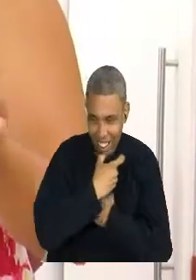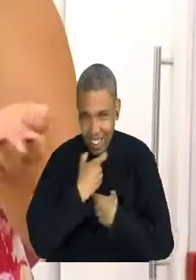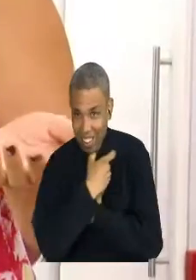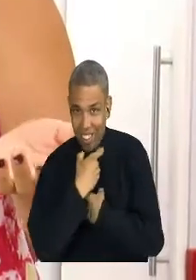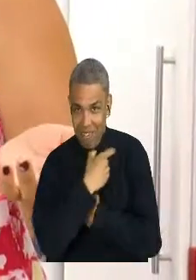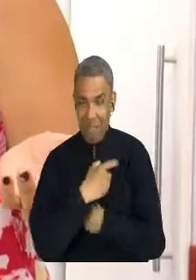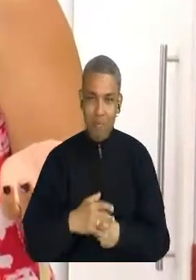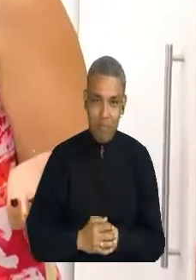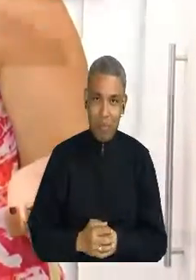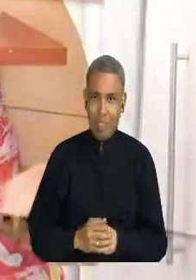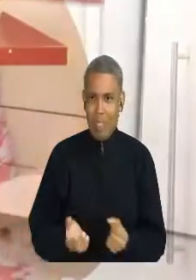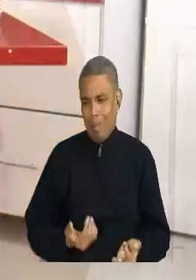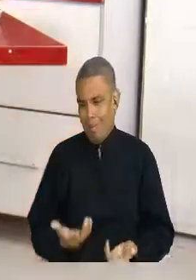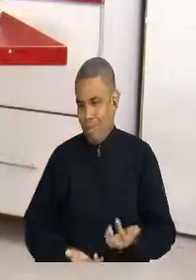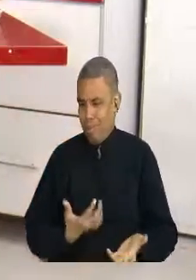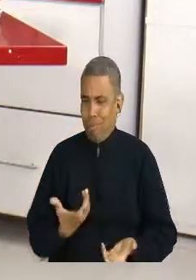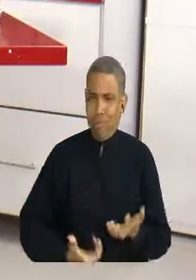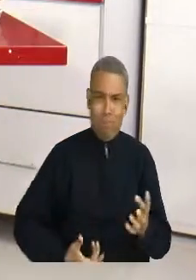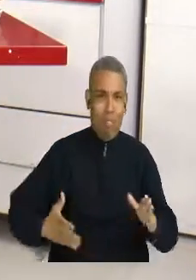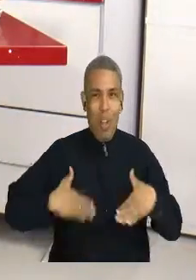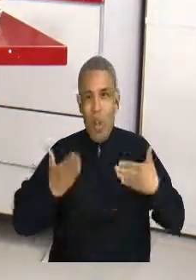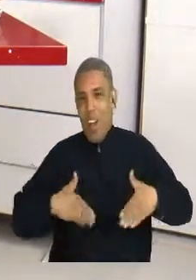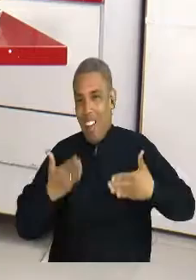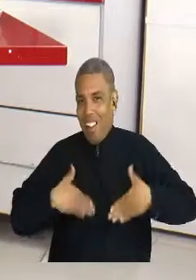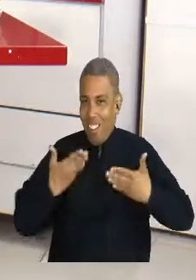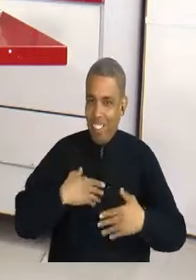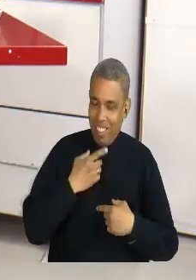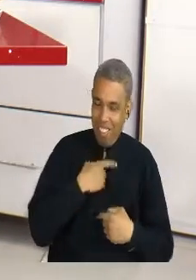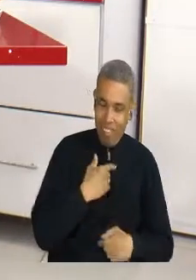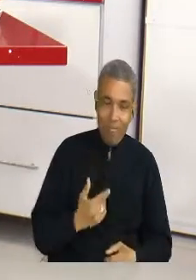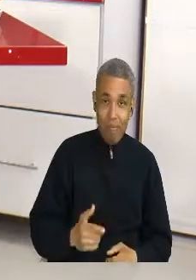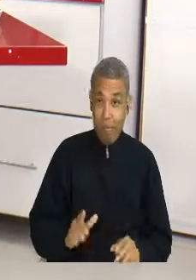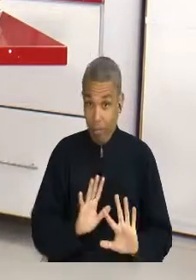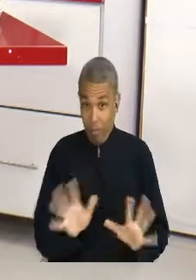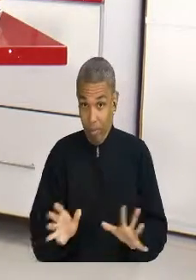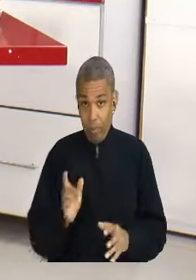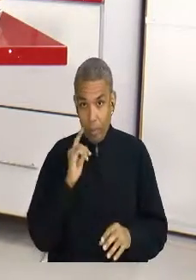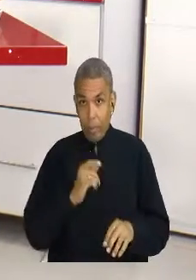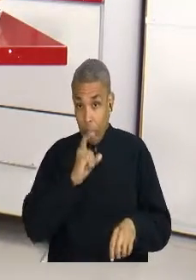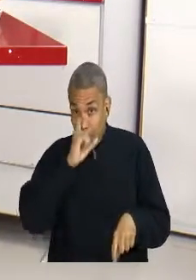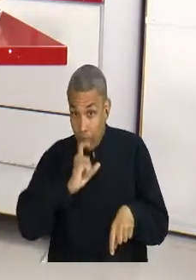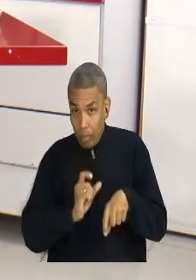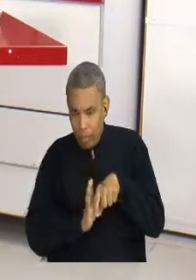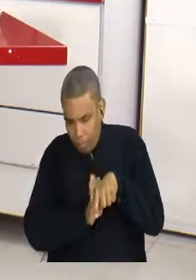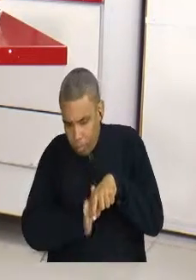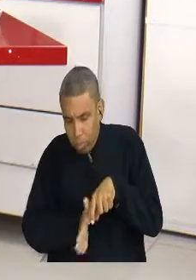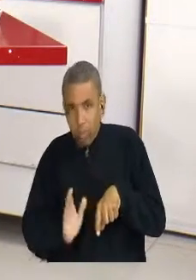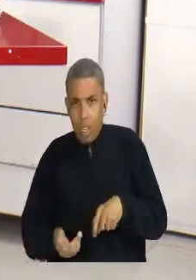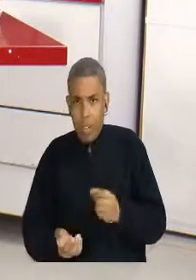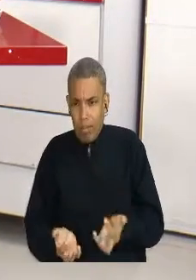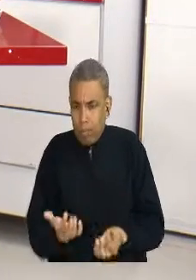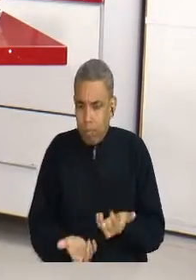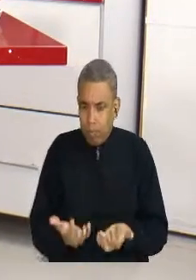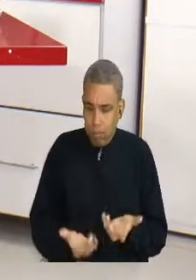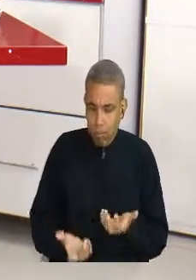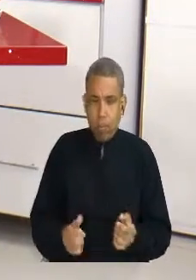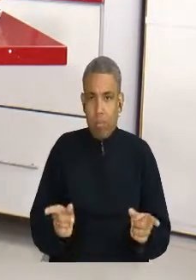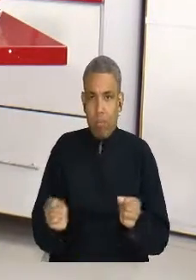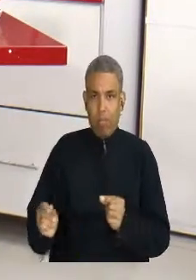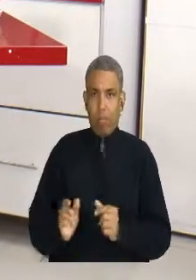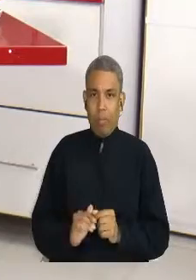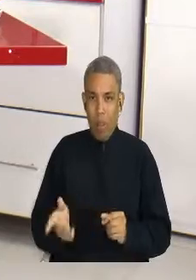Bueno. En la cocina la vida es más sabrosa, sí, señor. Bueno, mi Rochi, ya esta tocineta está totalmente crispy. Sí. Uh-huh. Entonces, ¿qué vamos a hacer? Vamos a escurrirle